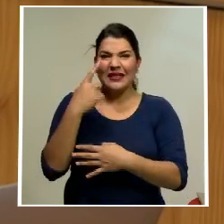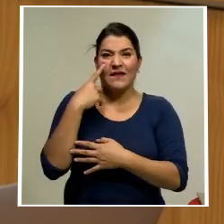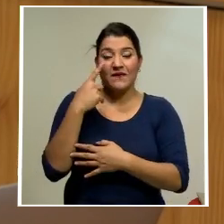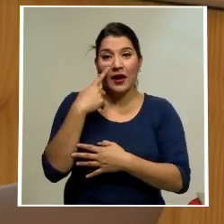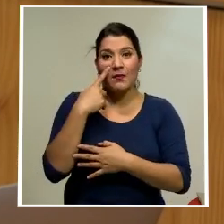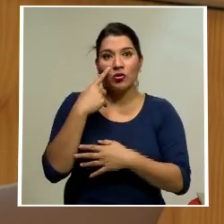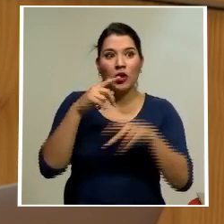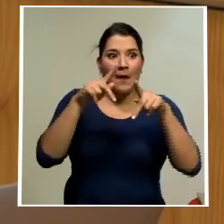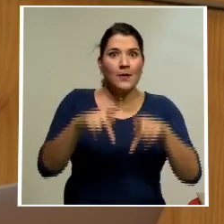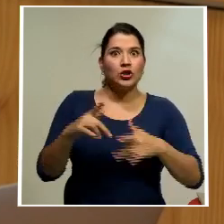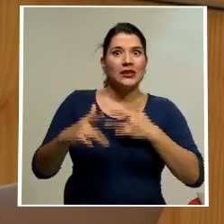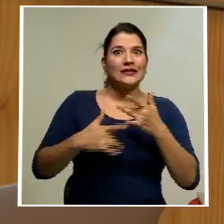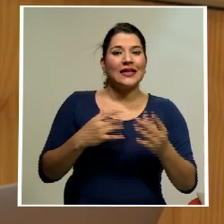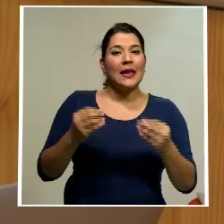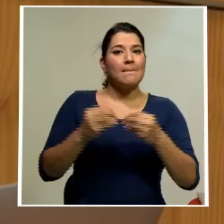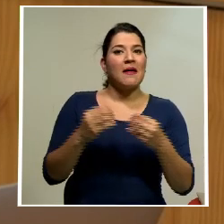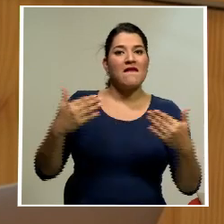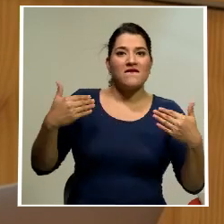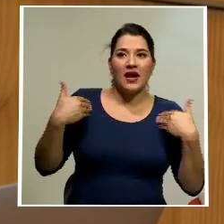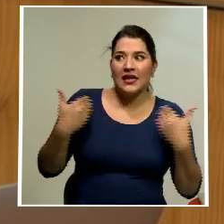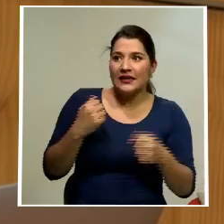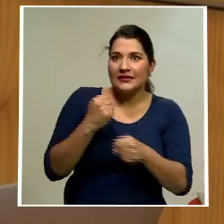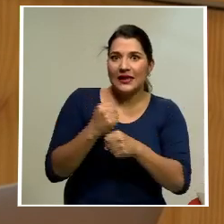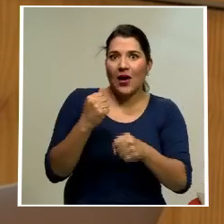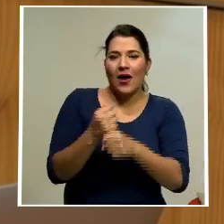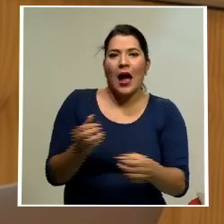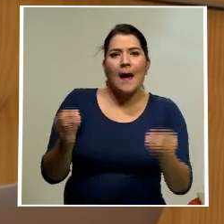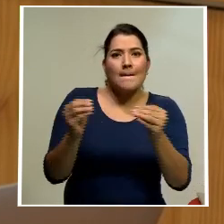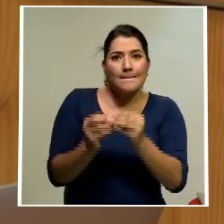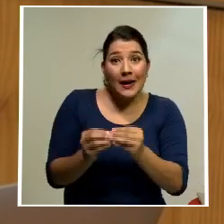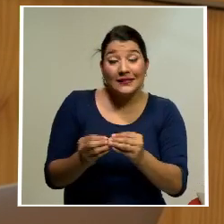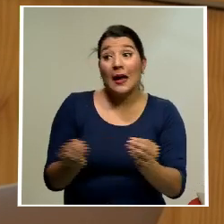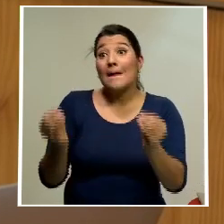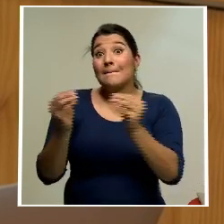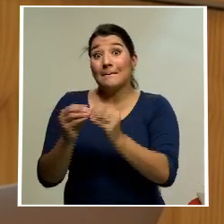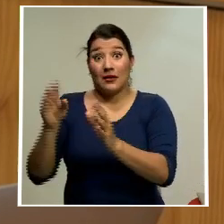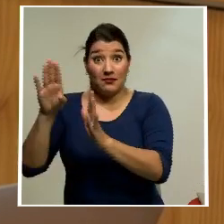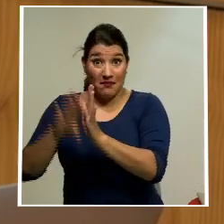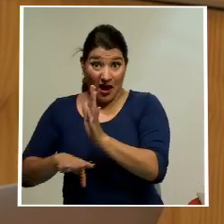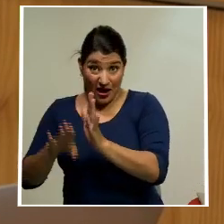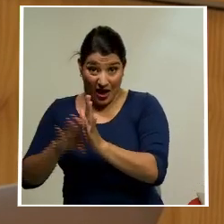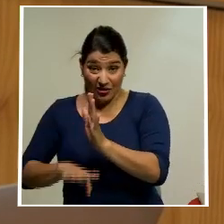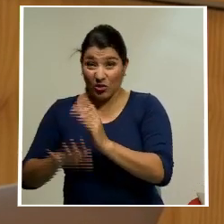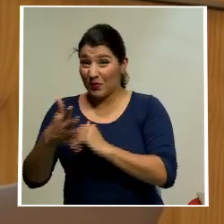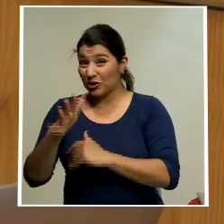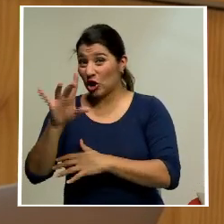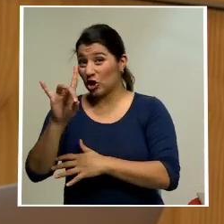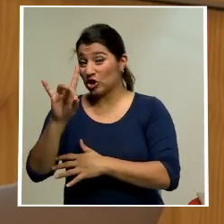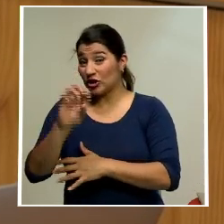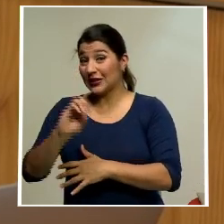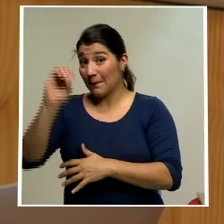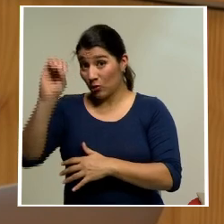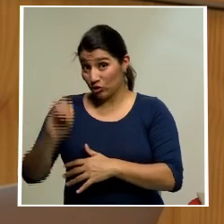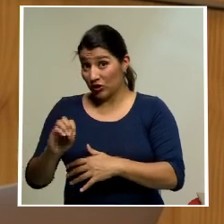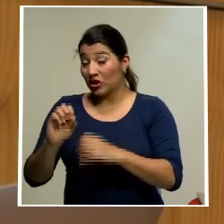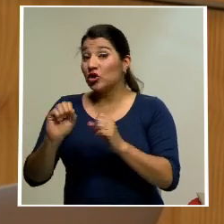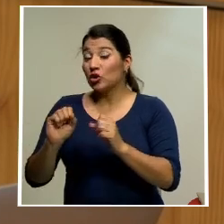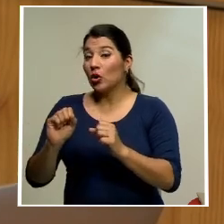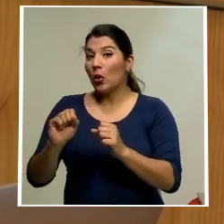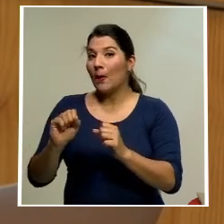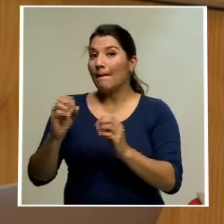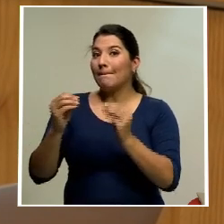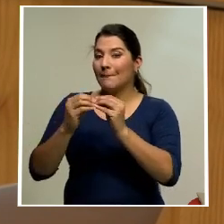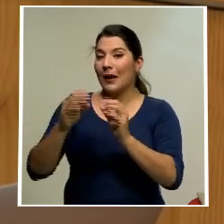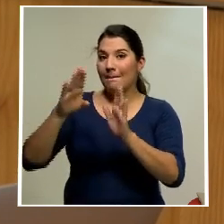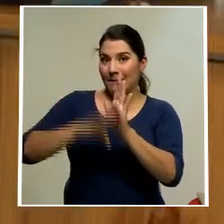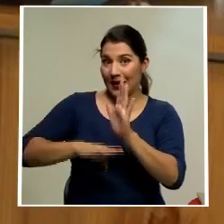la felicidad, la productividad, bajan muchos costos, hasta más de un 80% se puede ahorrar una empresa optando por la modalidad